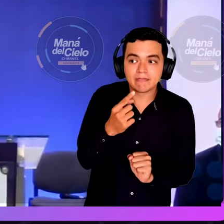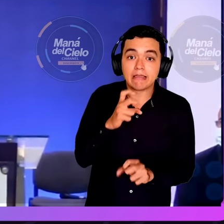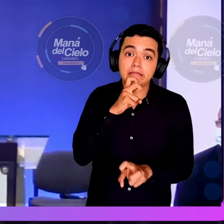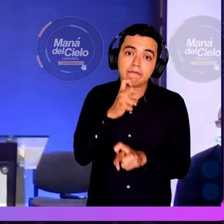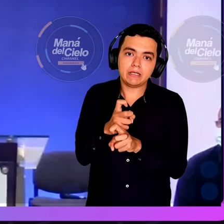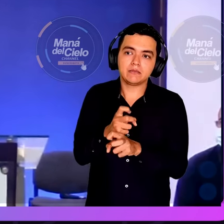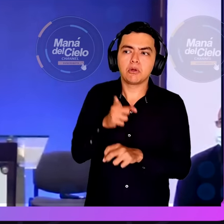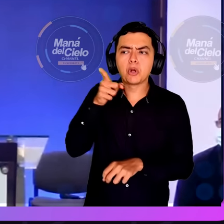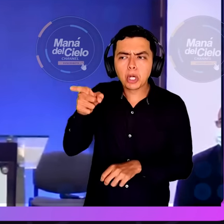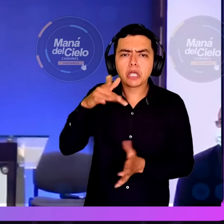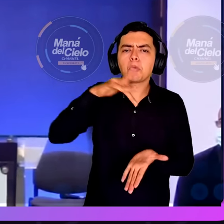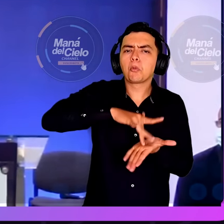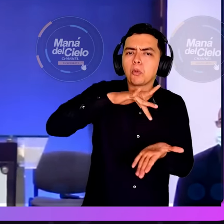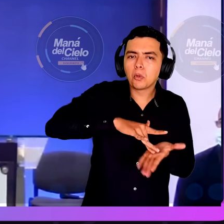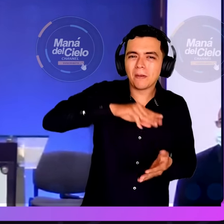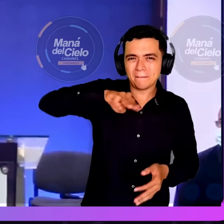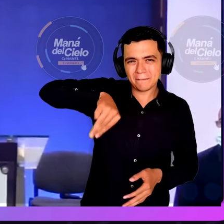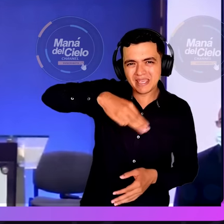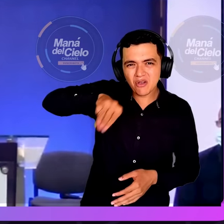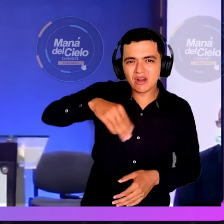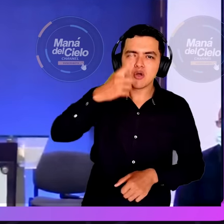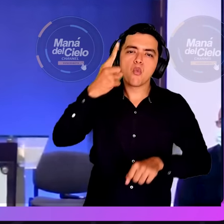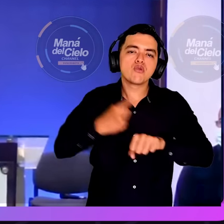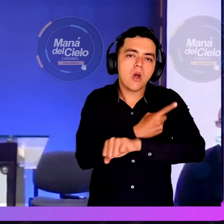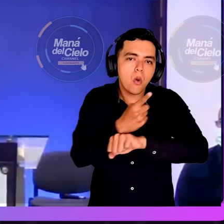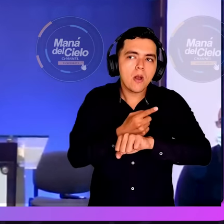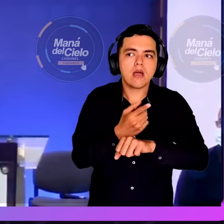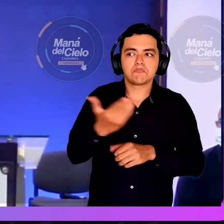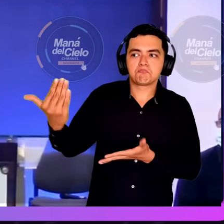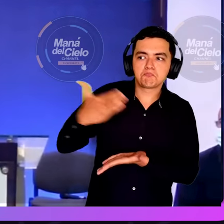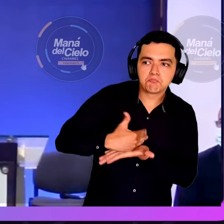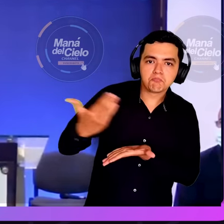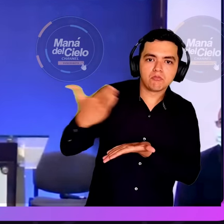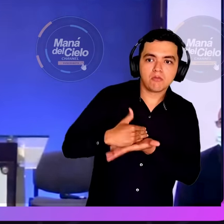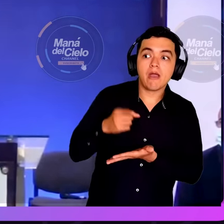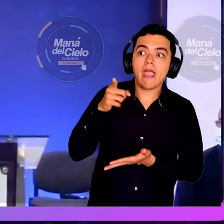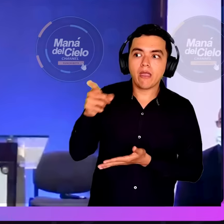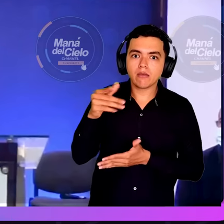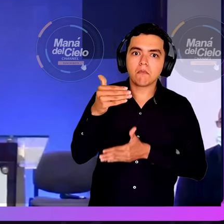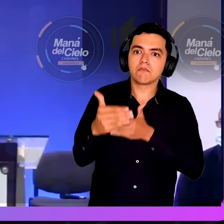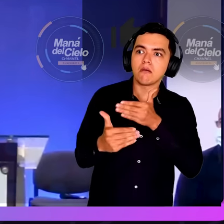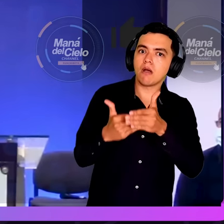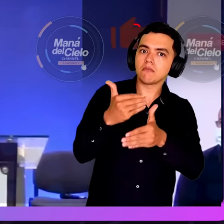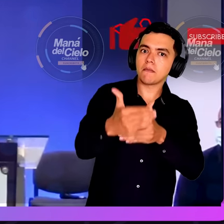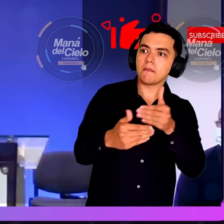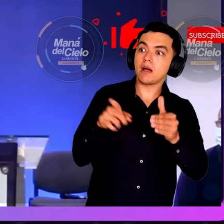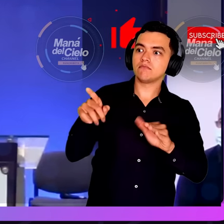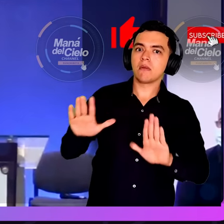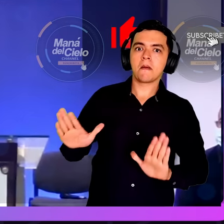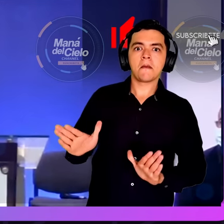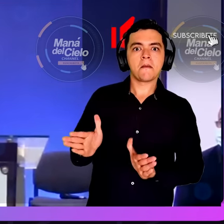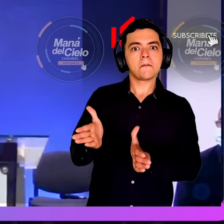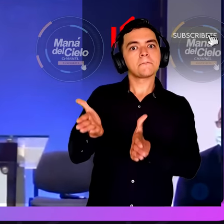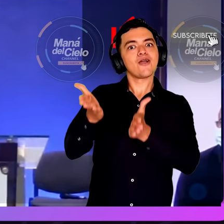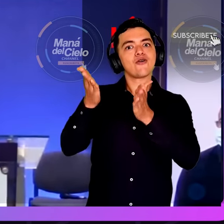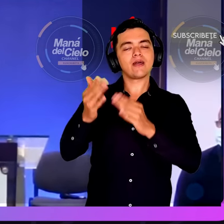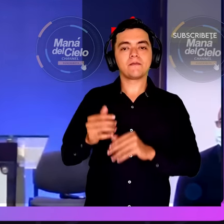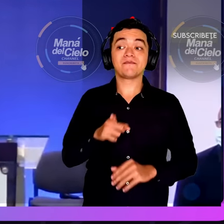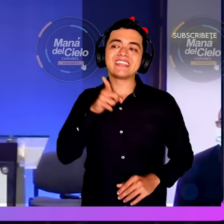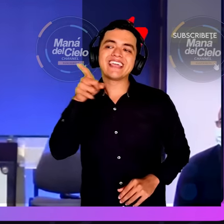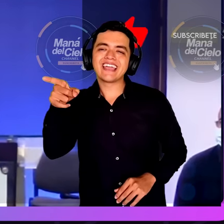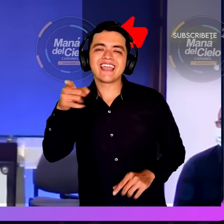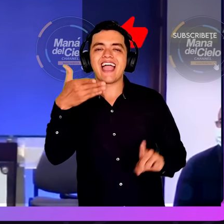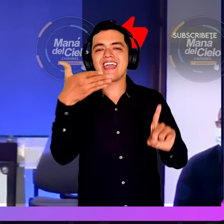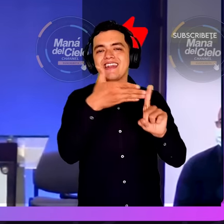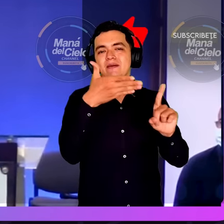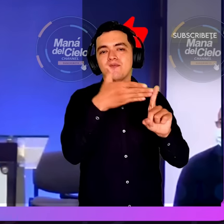mujer prostituida, había caído en drogas, en todo, no podía dejarla en el aire. ¿Por qué? Porque todavía era una persona débil y salía a la calle y el diablo siempre ataca por la parte más